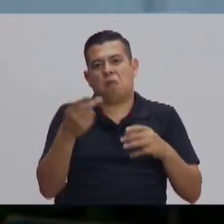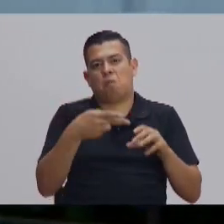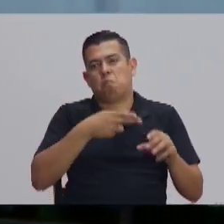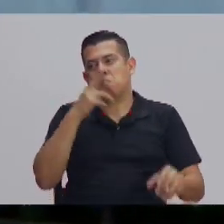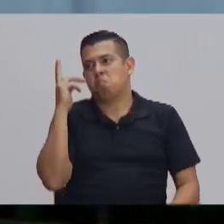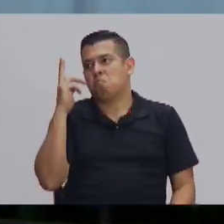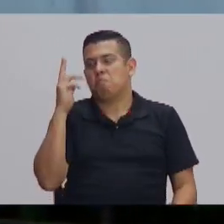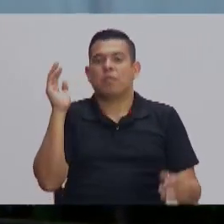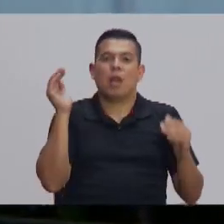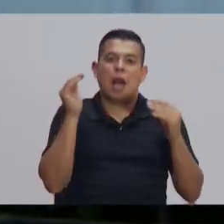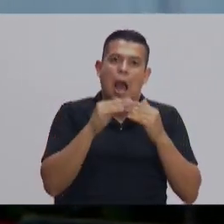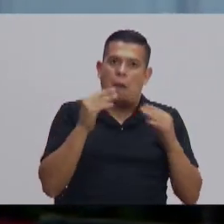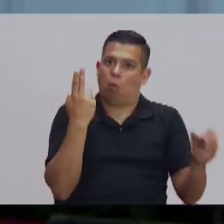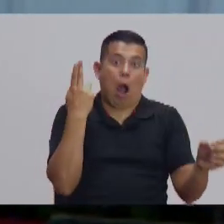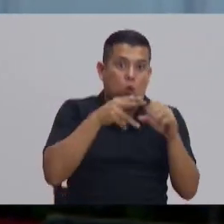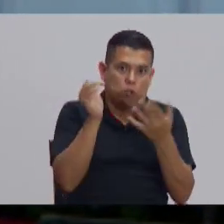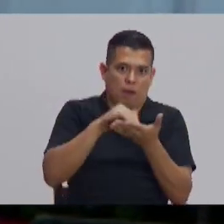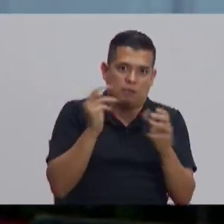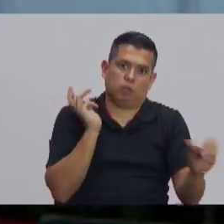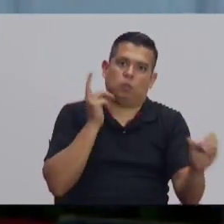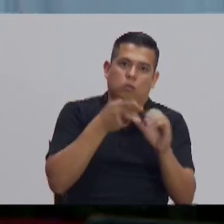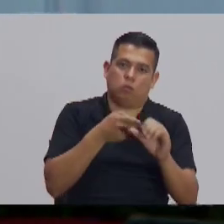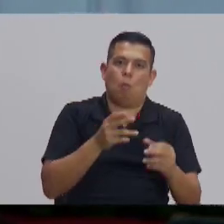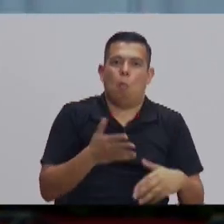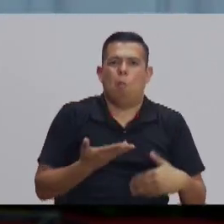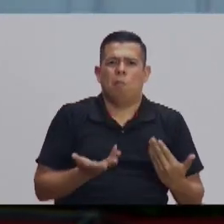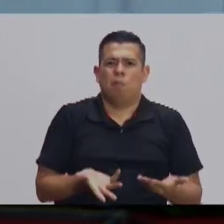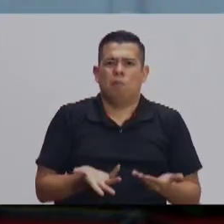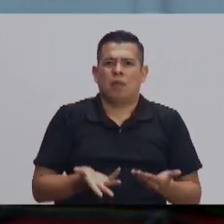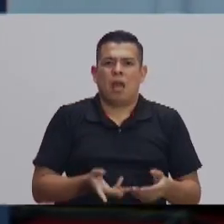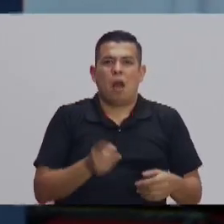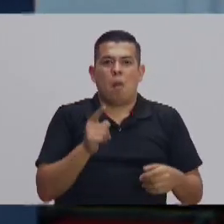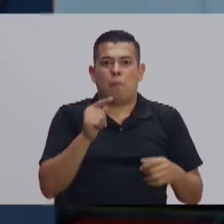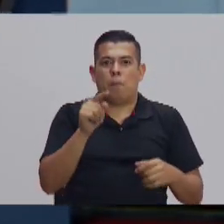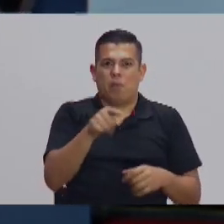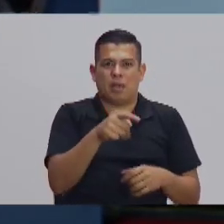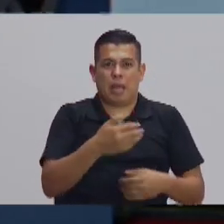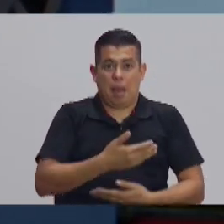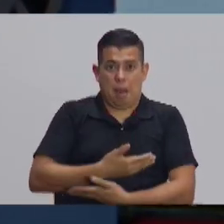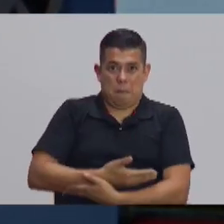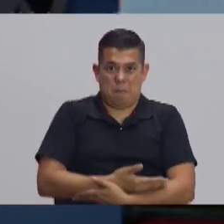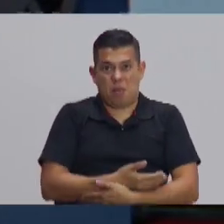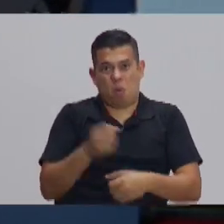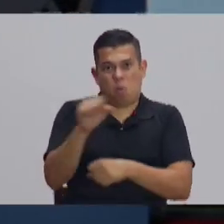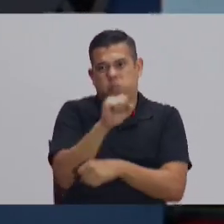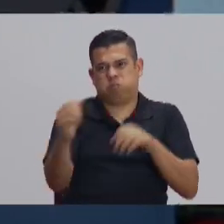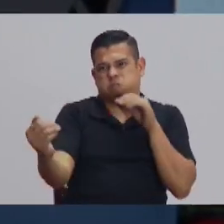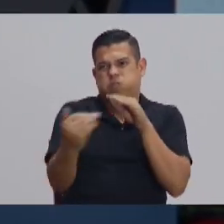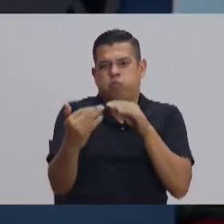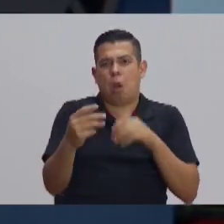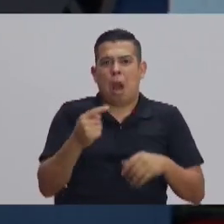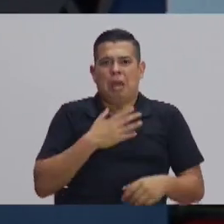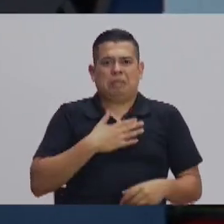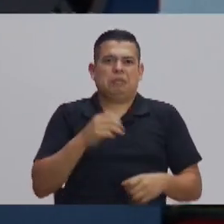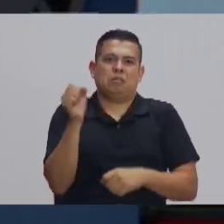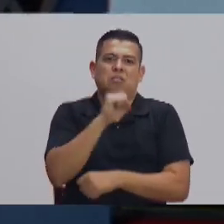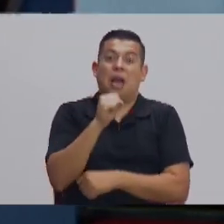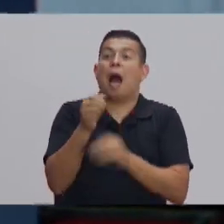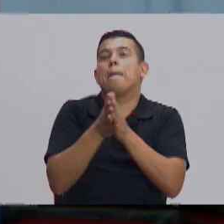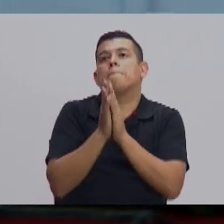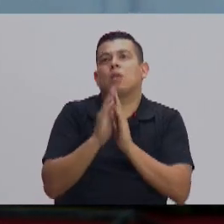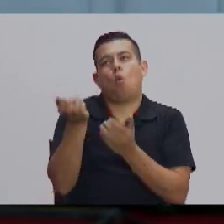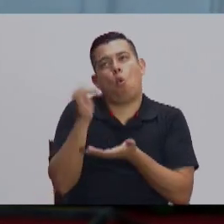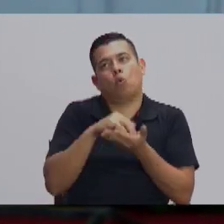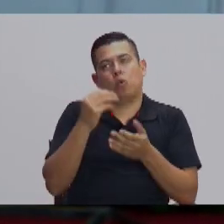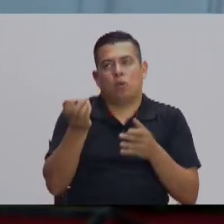pero hoy vamos a venir y por qué porque el chocó el carro y no tenemos carro a quien le ha pedir al señor